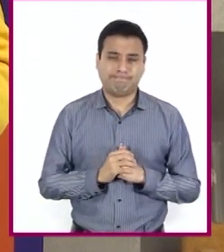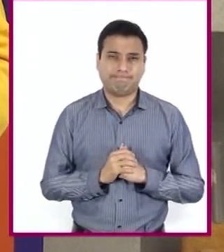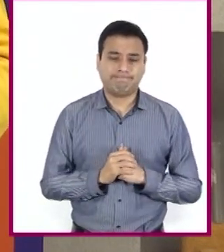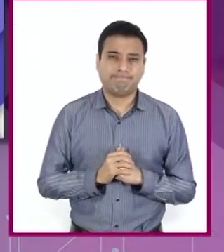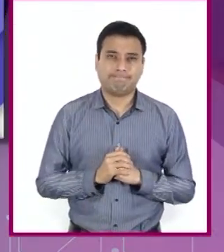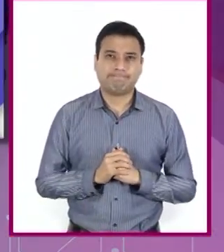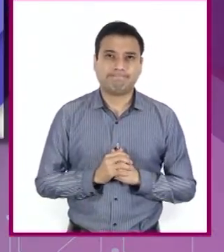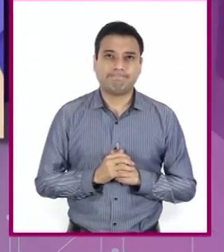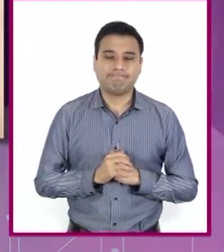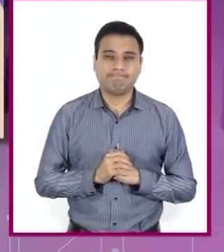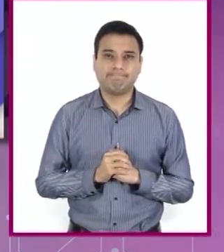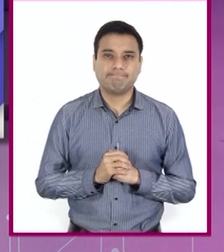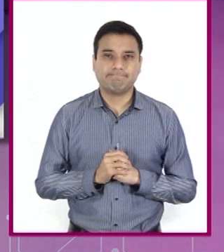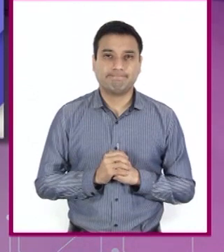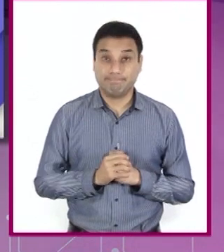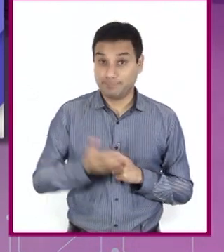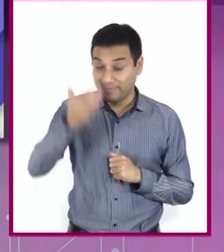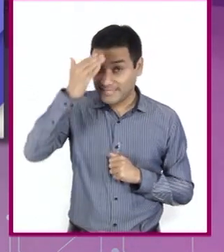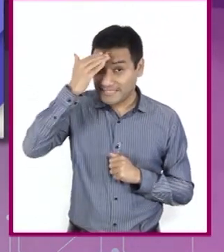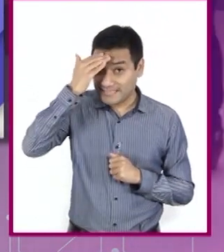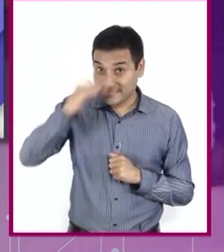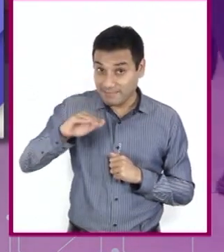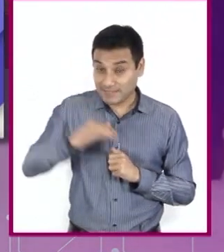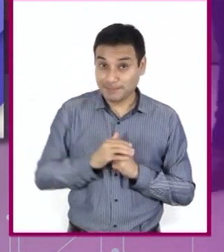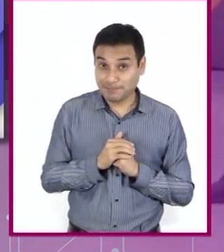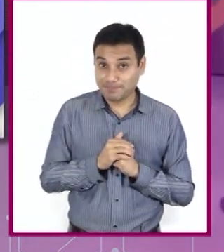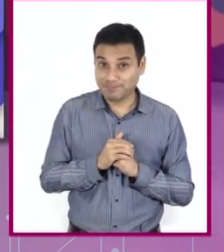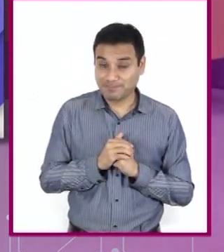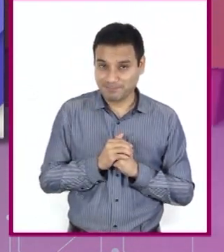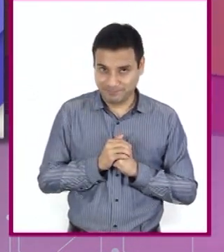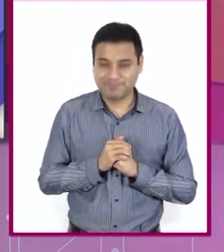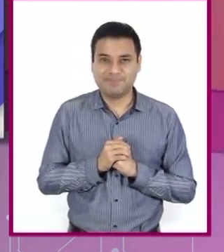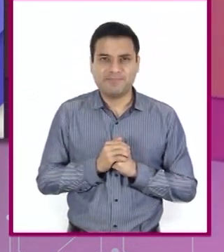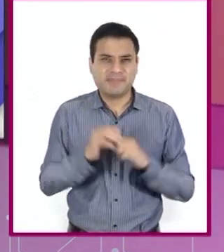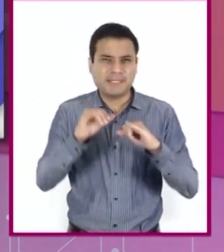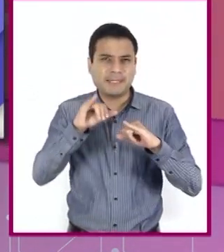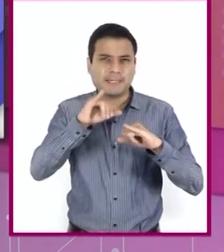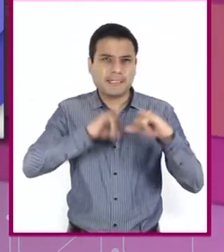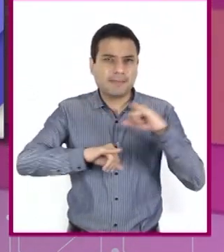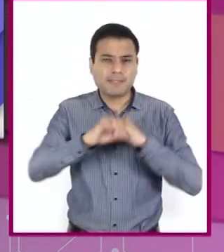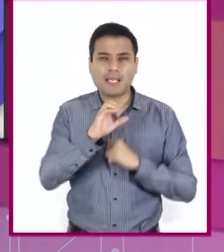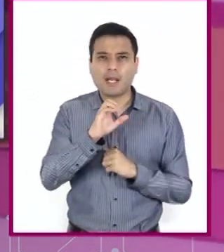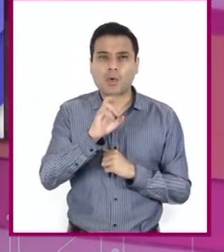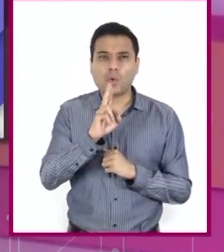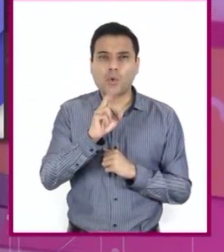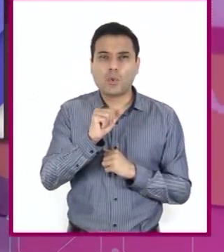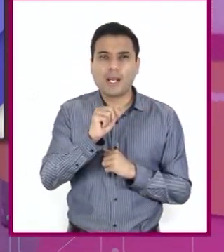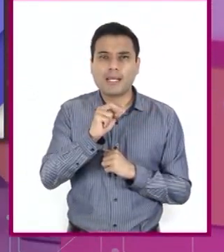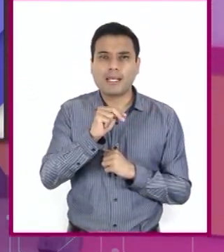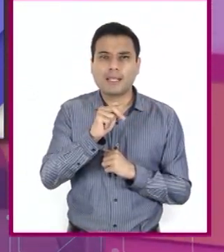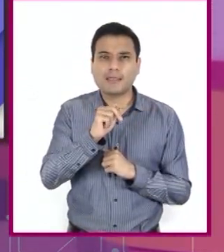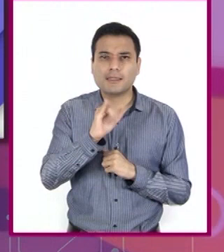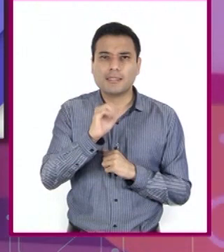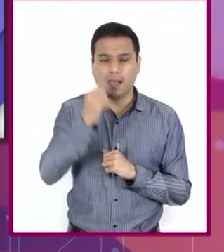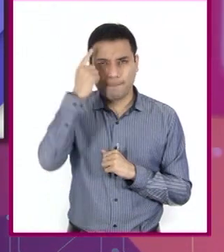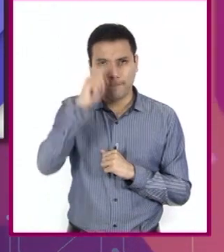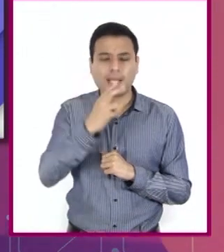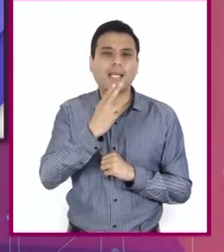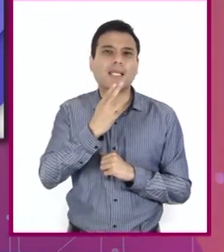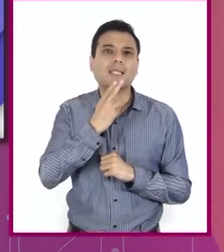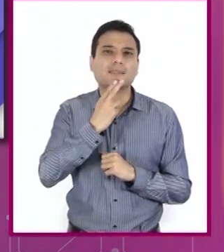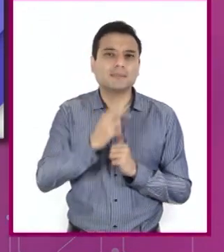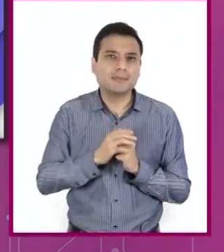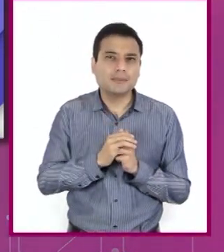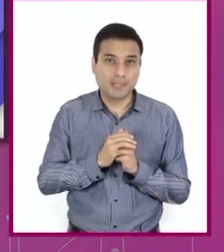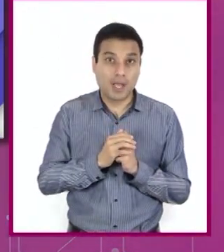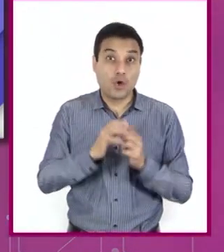Químicas. ¿Sabían que el propósito de la química cuántica es predecir las propiedades físicas y químicas de